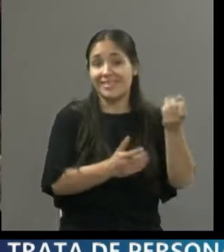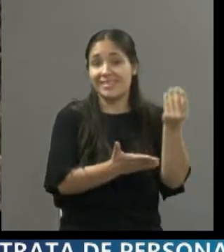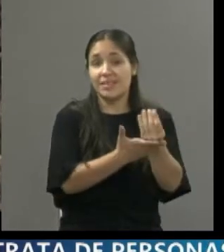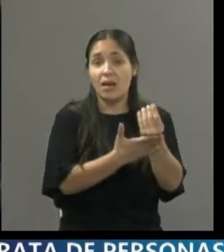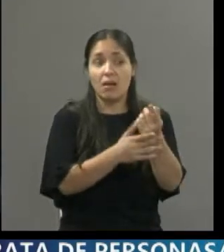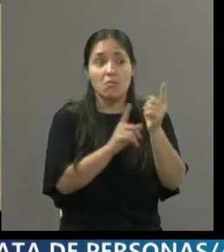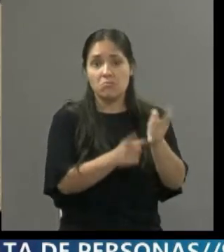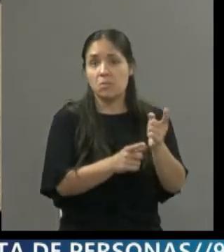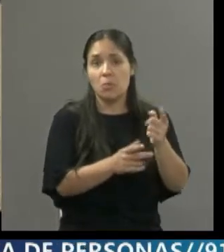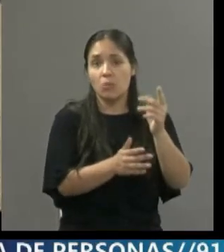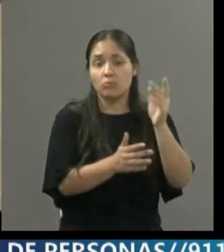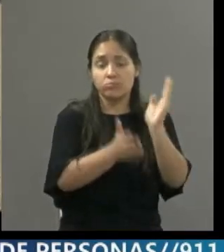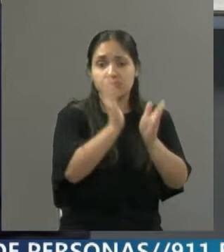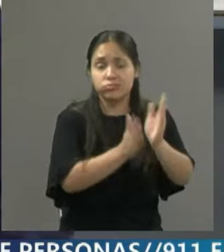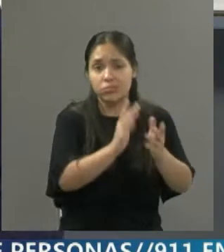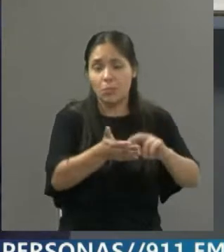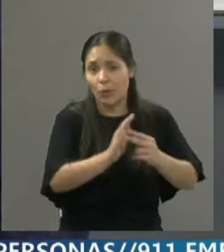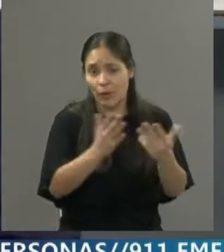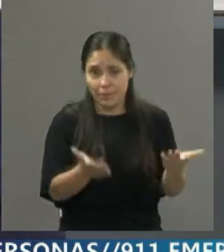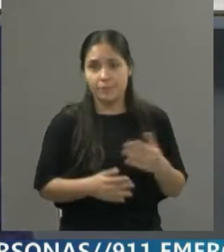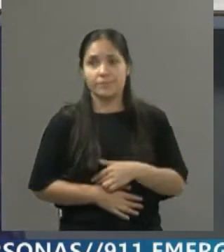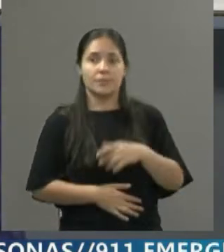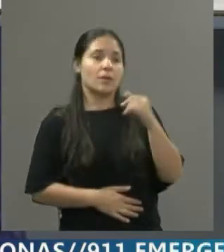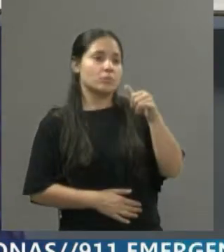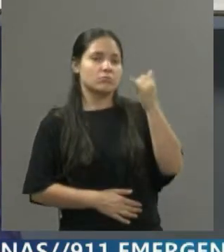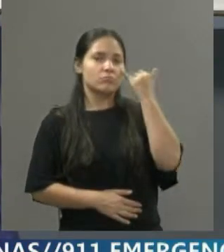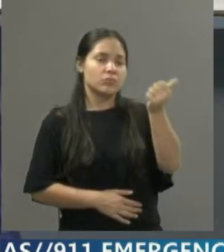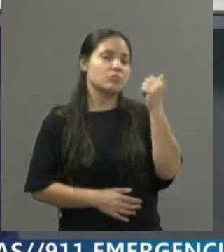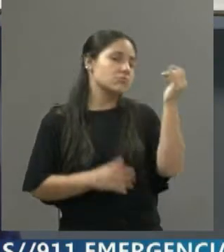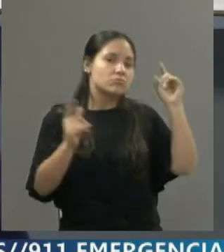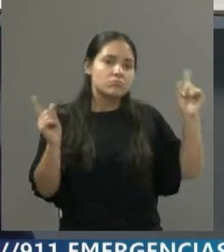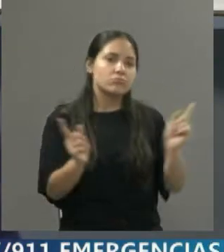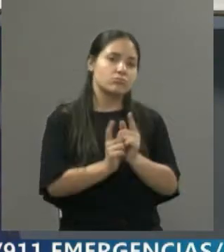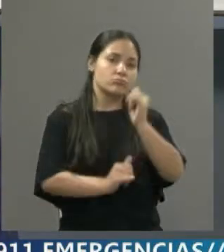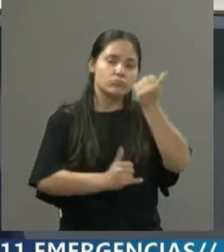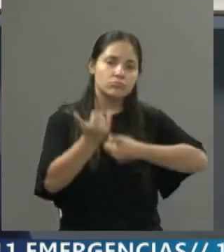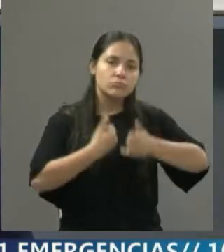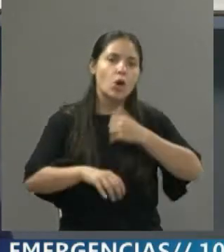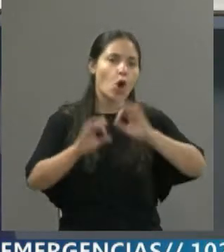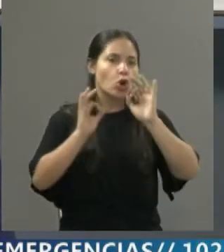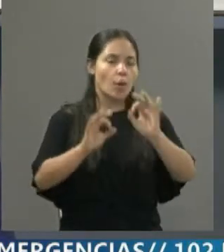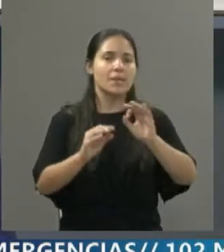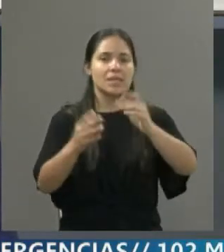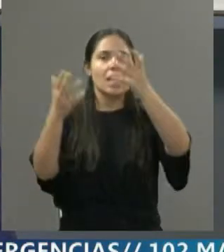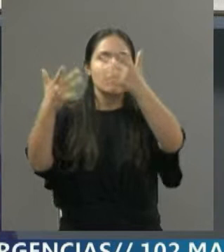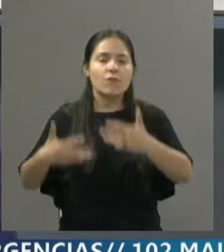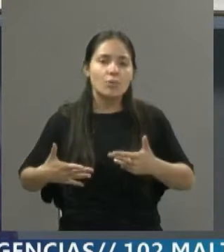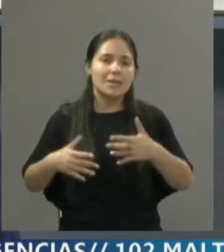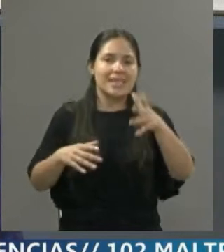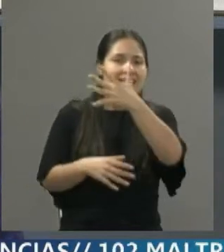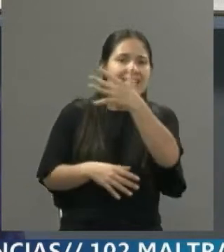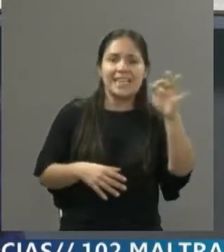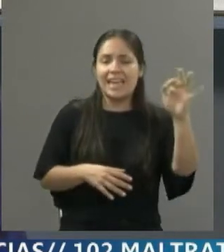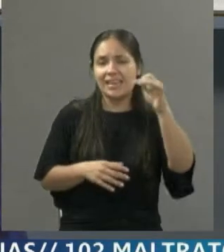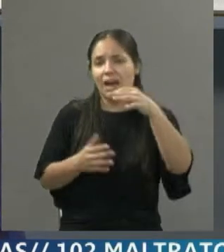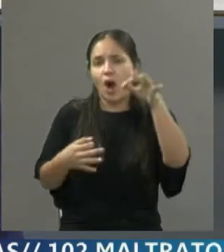duda. Bianca, un poco lo has resumido, lo has explicado muy bien, este informe que tiene más de 500 páginas y que le contamos a